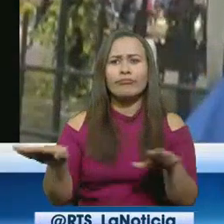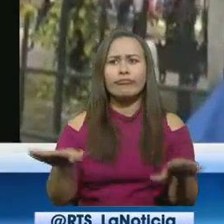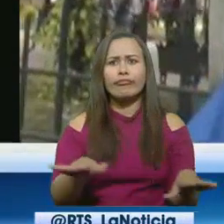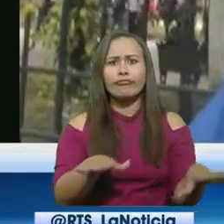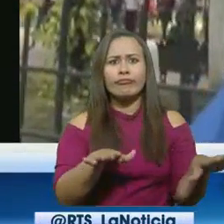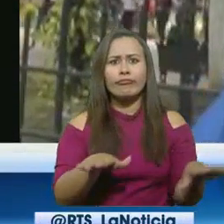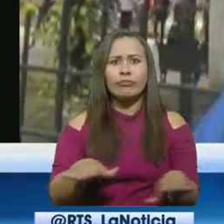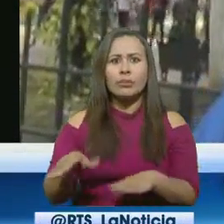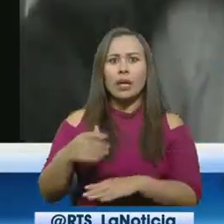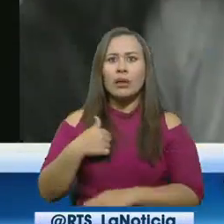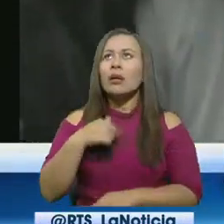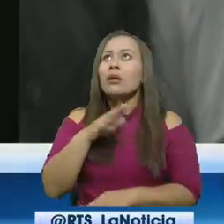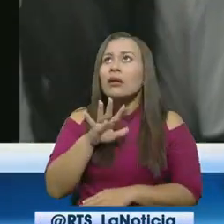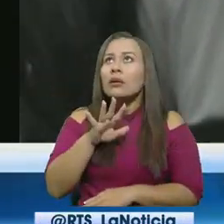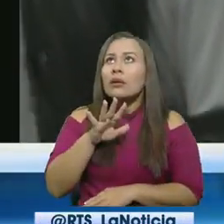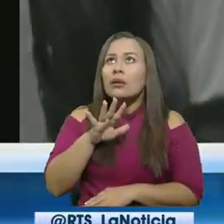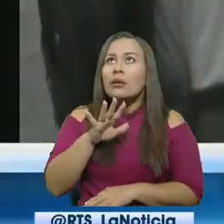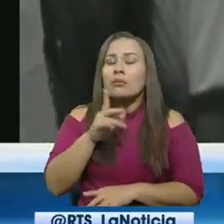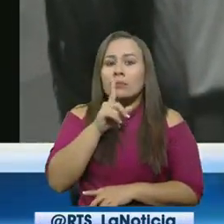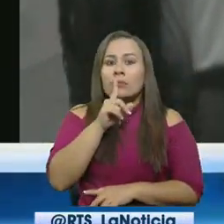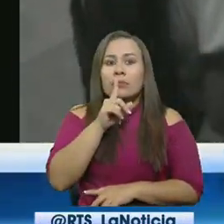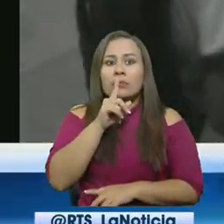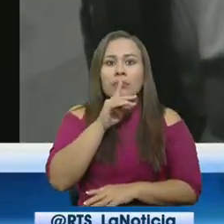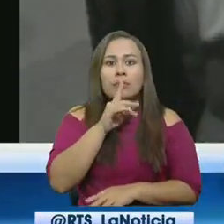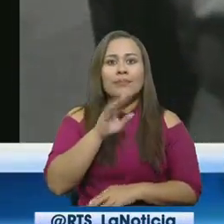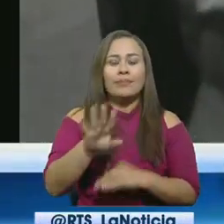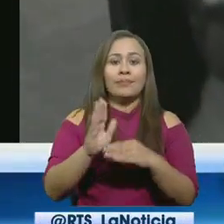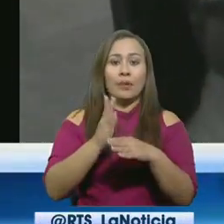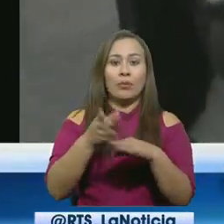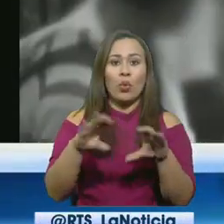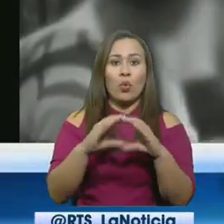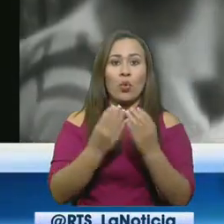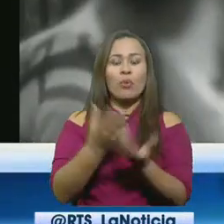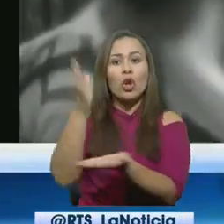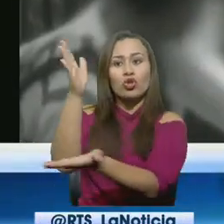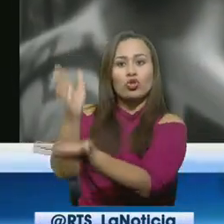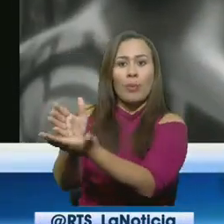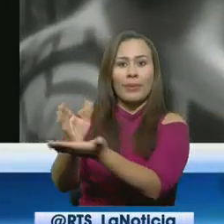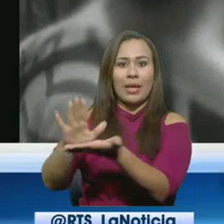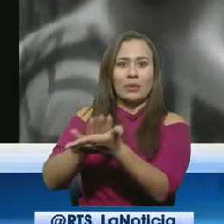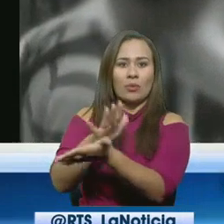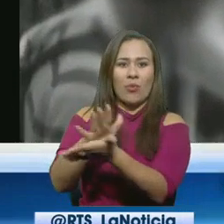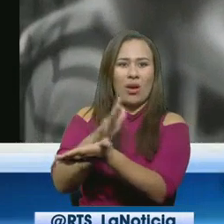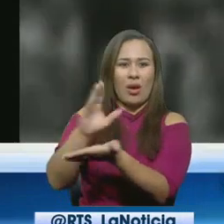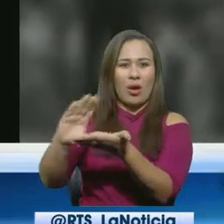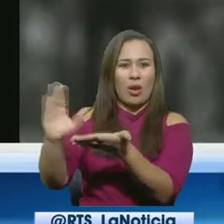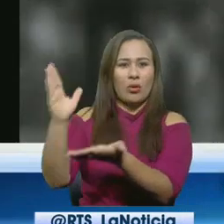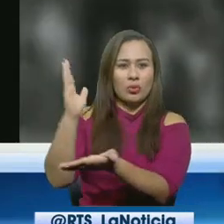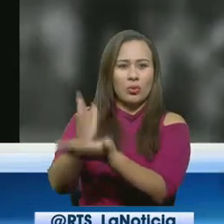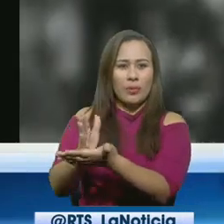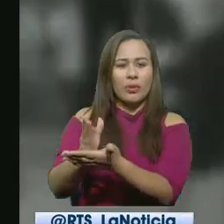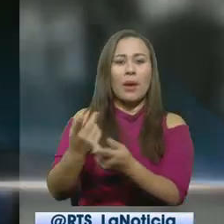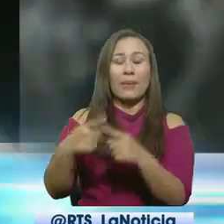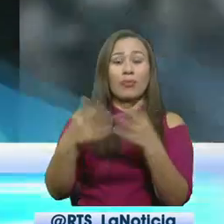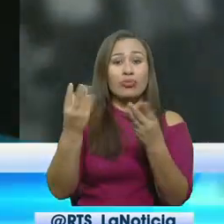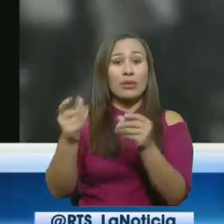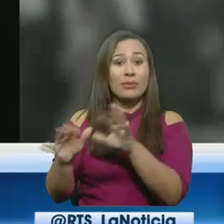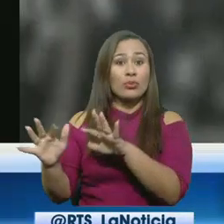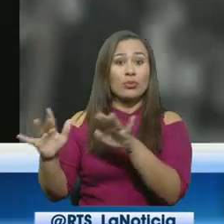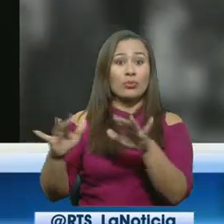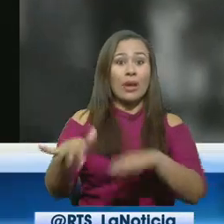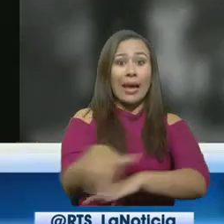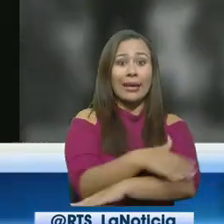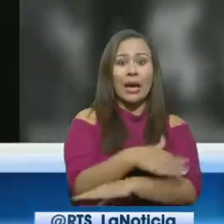me di cuenta que era un temblor. Inmediatamente después del movimiento se suspendieron las clases mientras que la población se mantenía en las calles